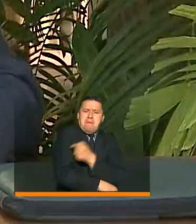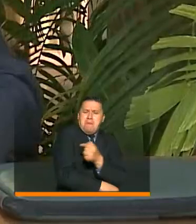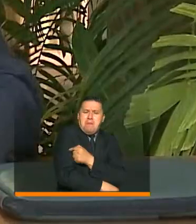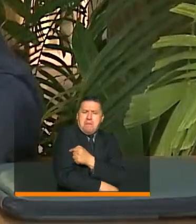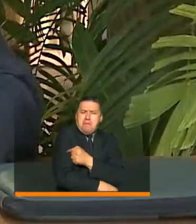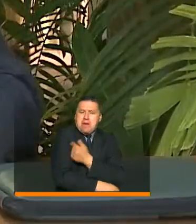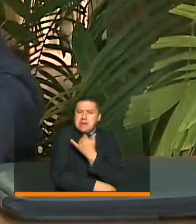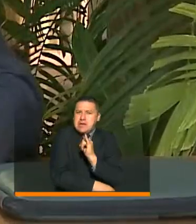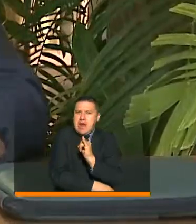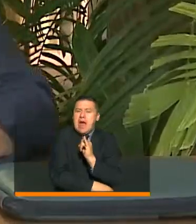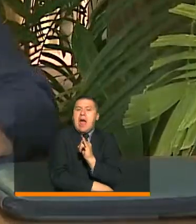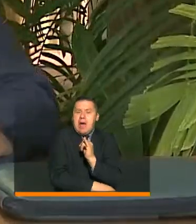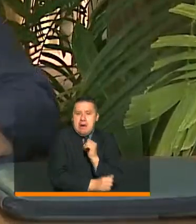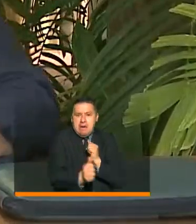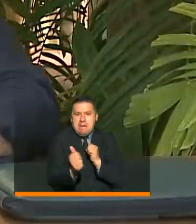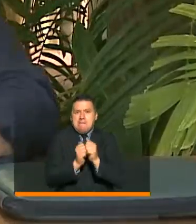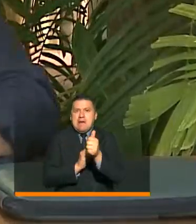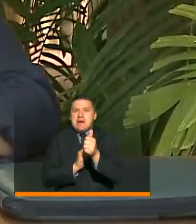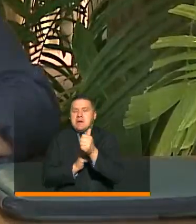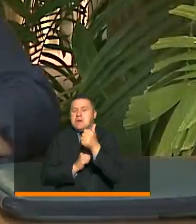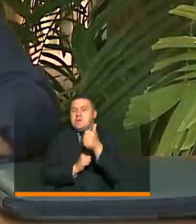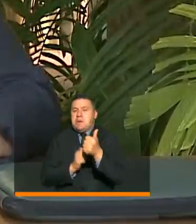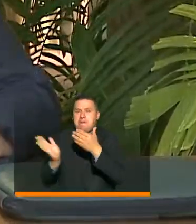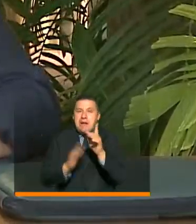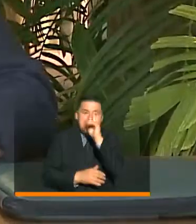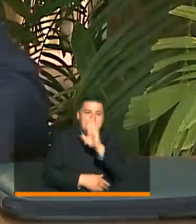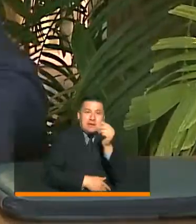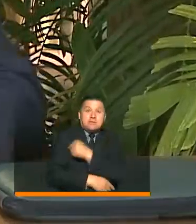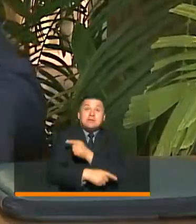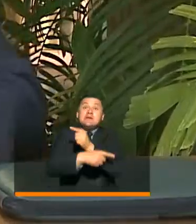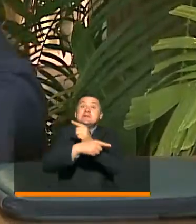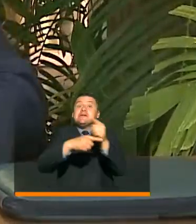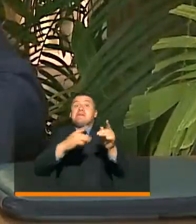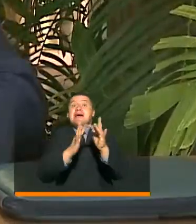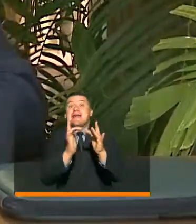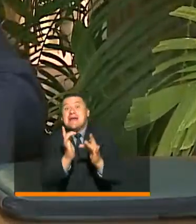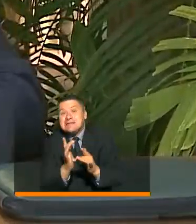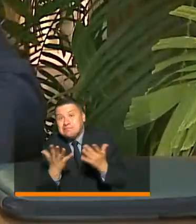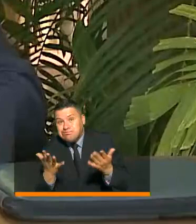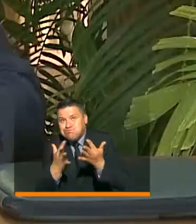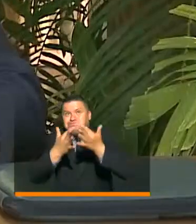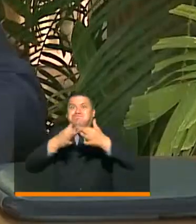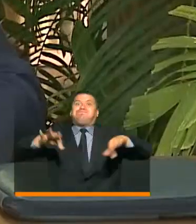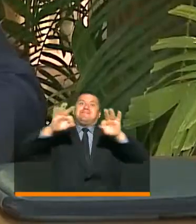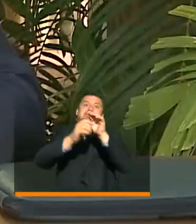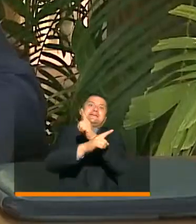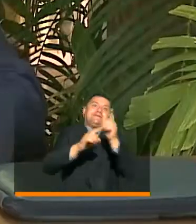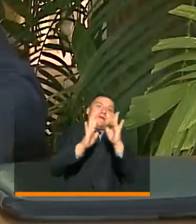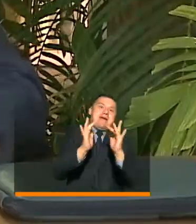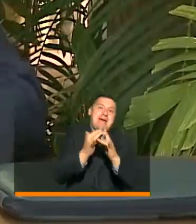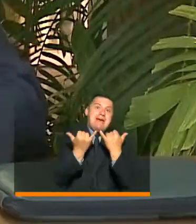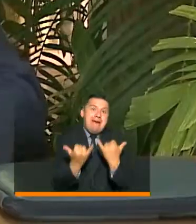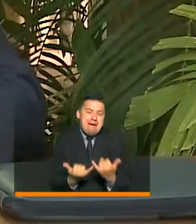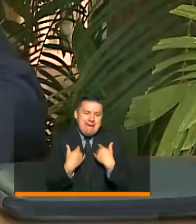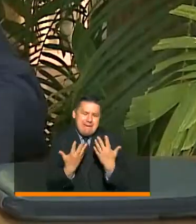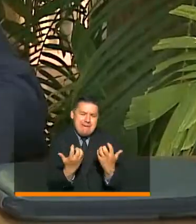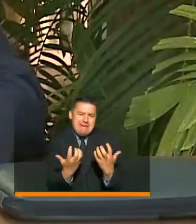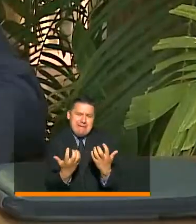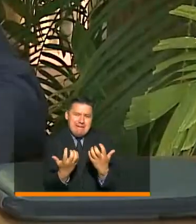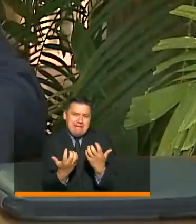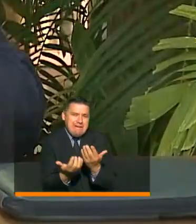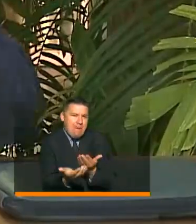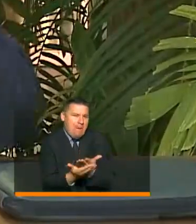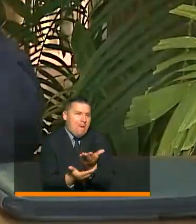el desarrollo de este plan de vacunación. Y sobre Semana Santa, que es un tema muy importante en este momento, quisiéramos hacer